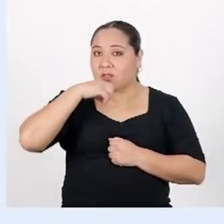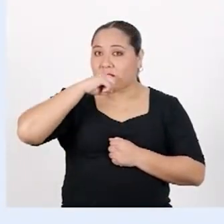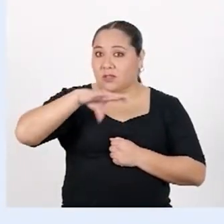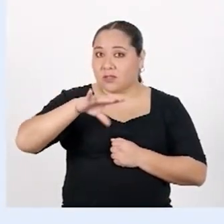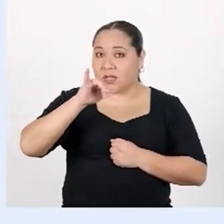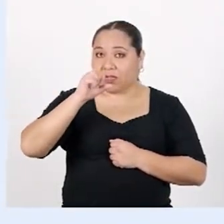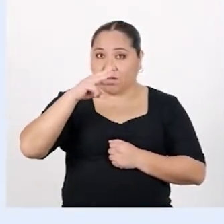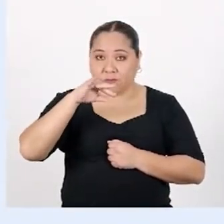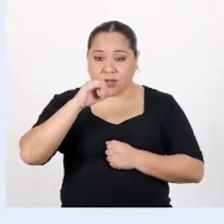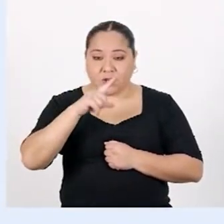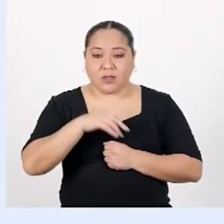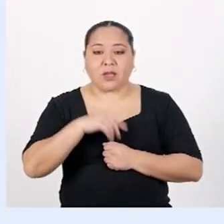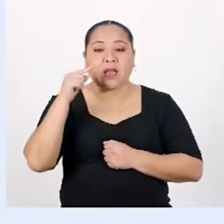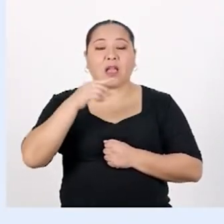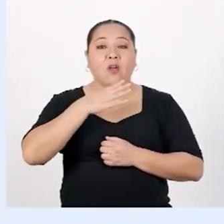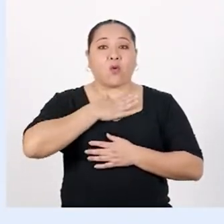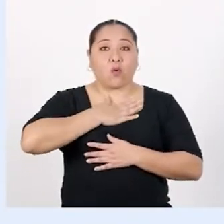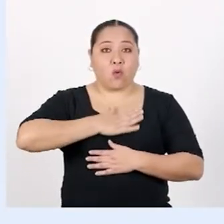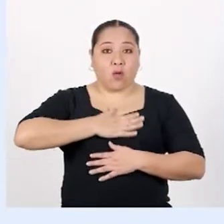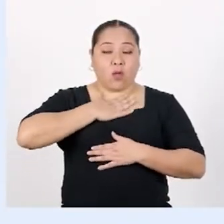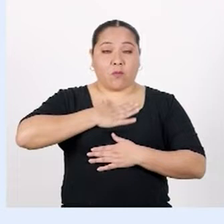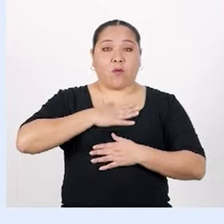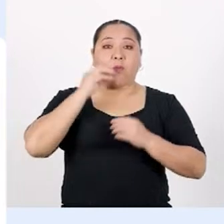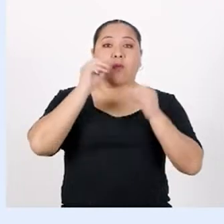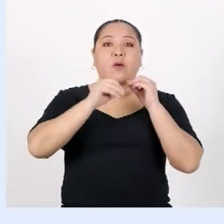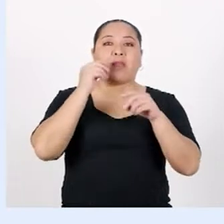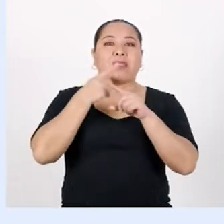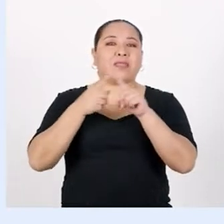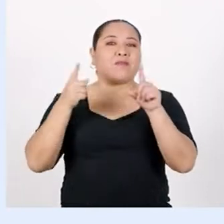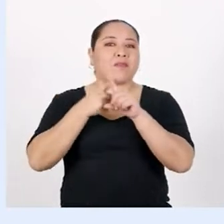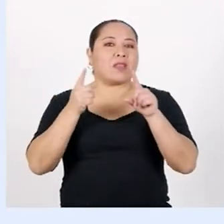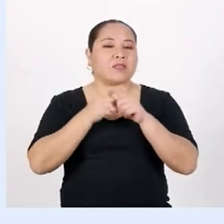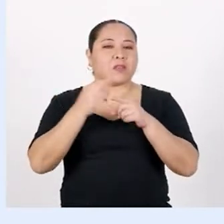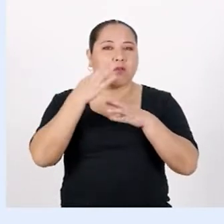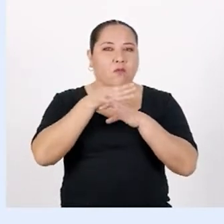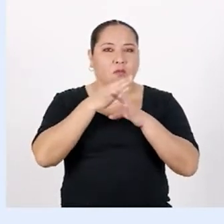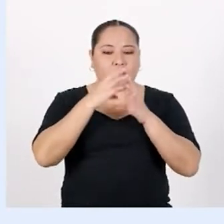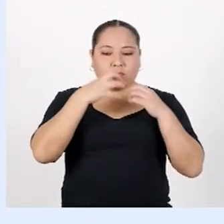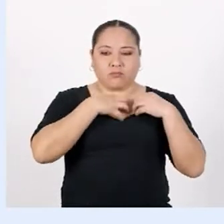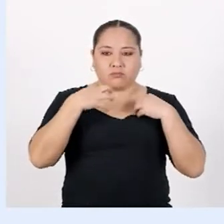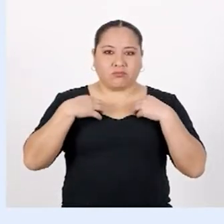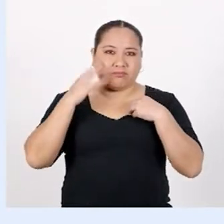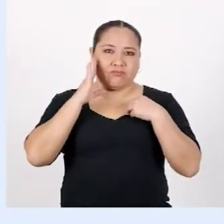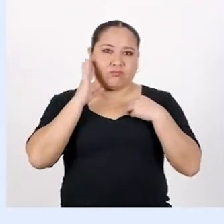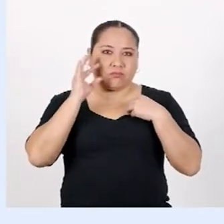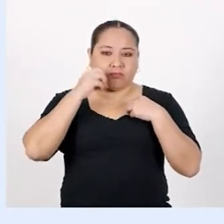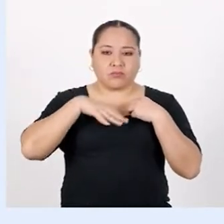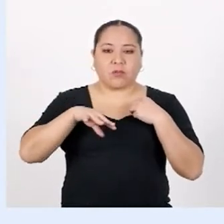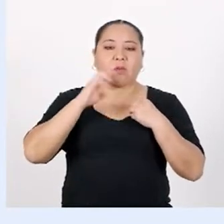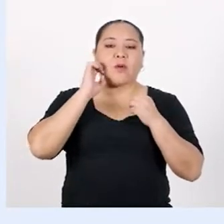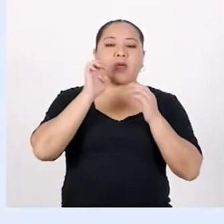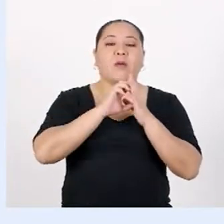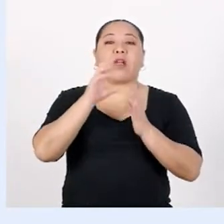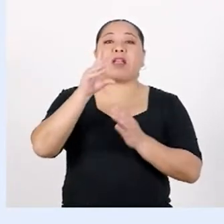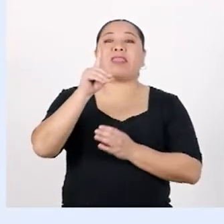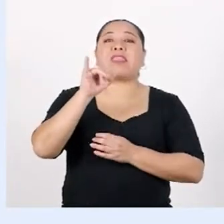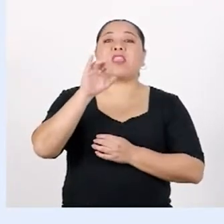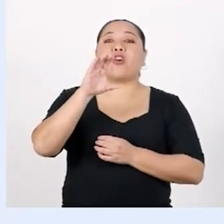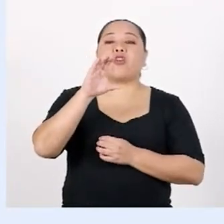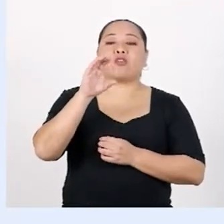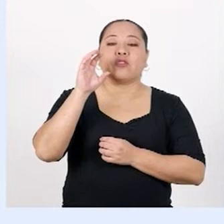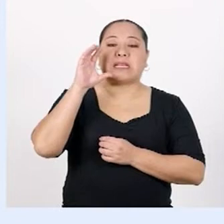Como te decía, Yamile, nuestro organismo produce diferentes tipos de productos desechos, como el dióxido